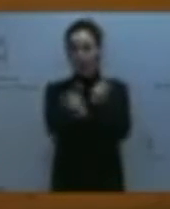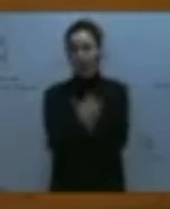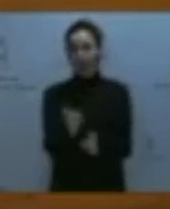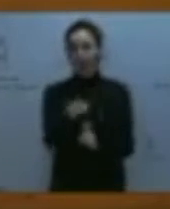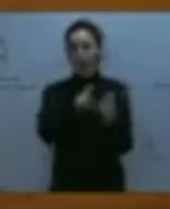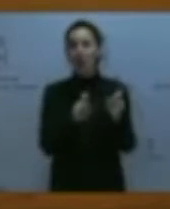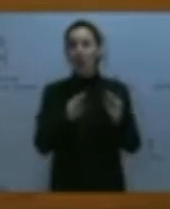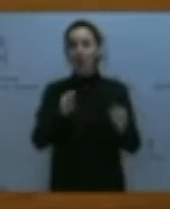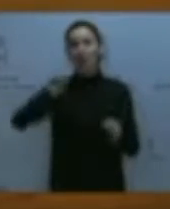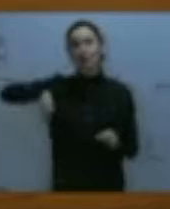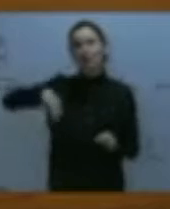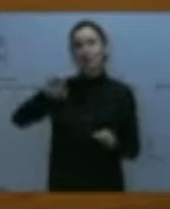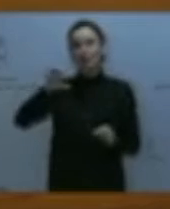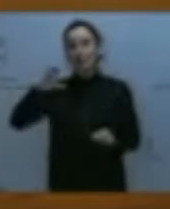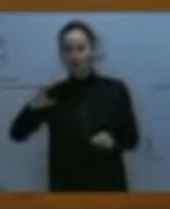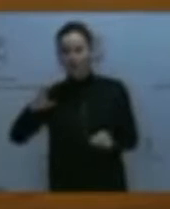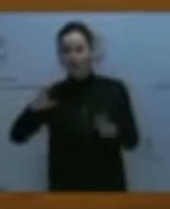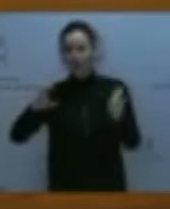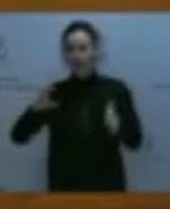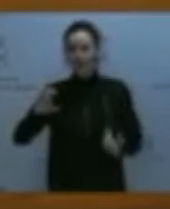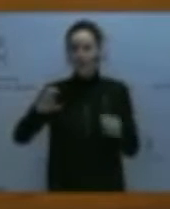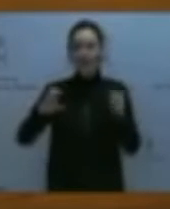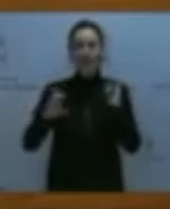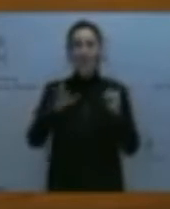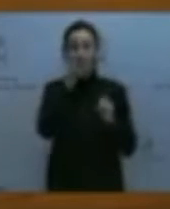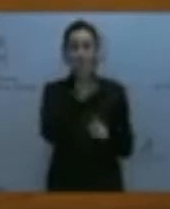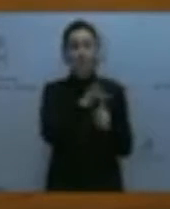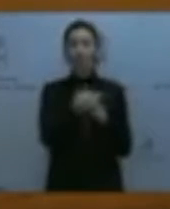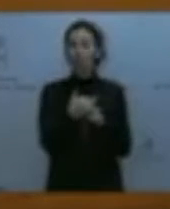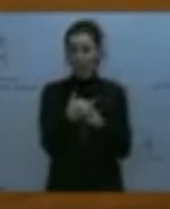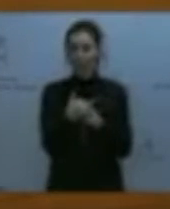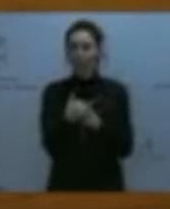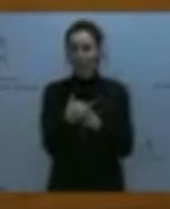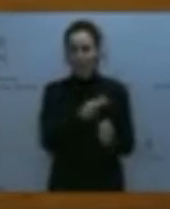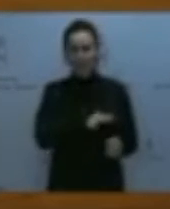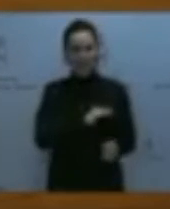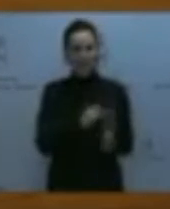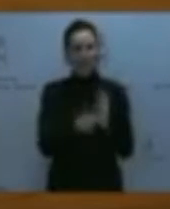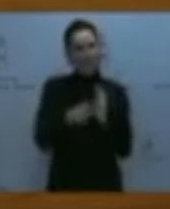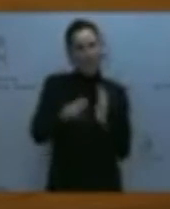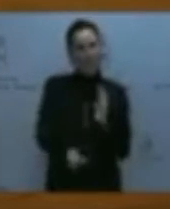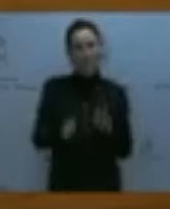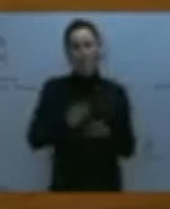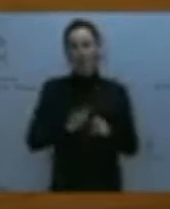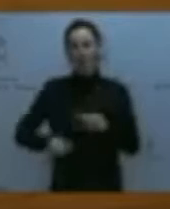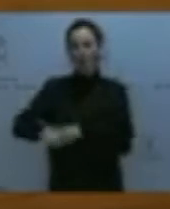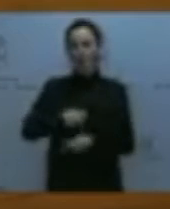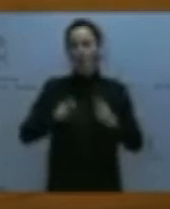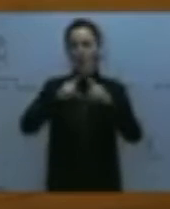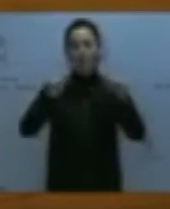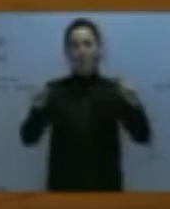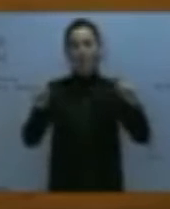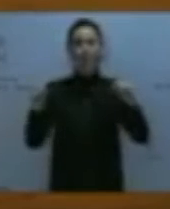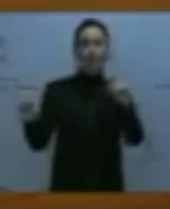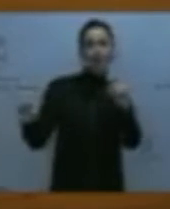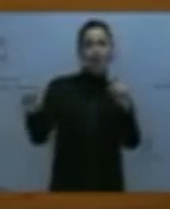MSC, que bueno, pues ha supuesto una situación bastante buena para la cofradía del occidente asturiano,